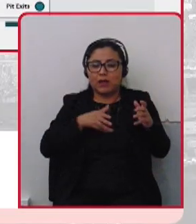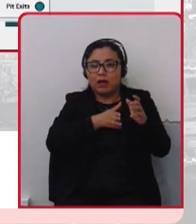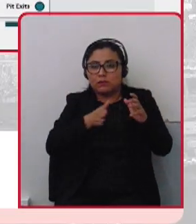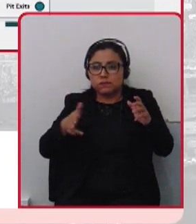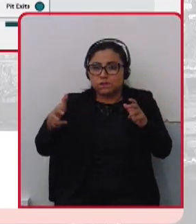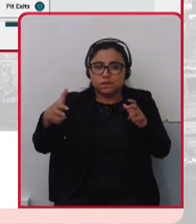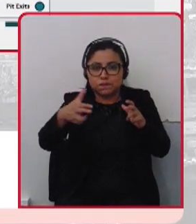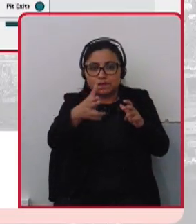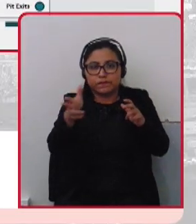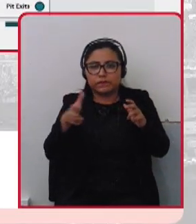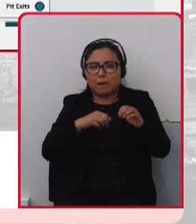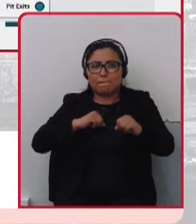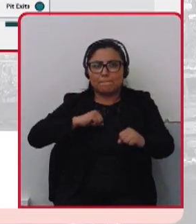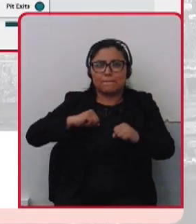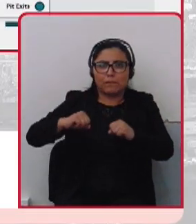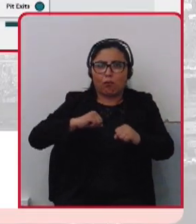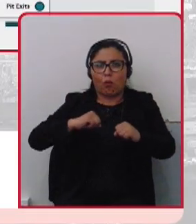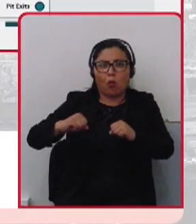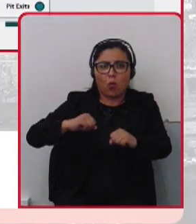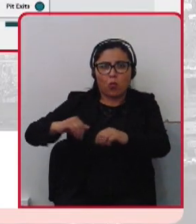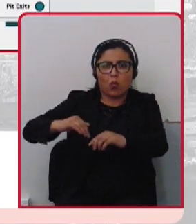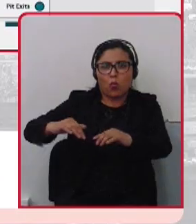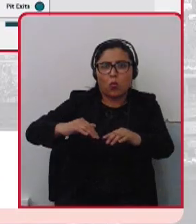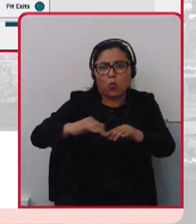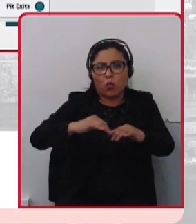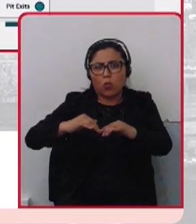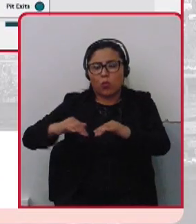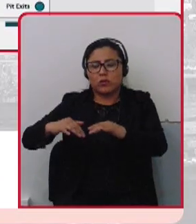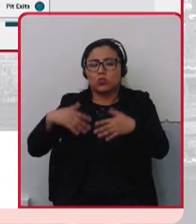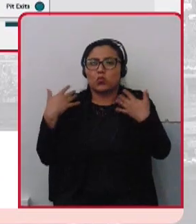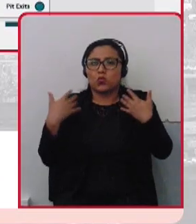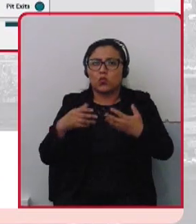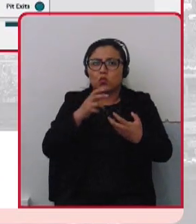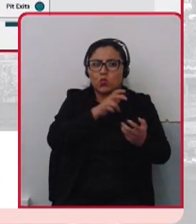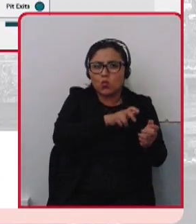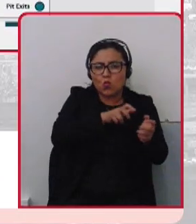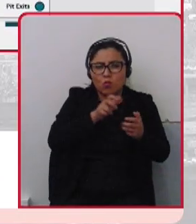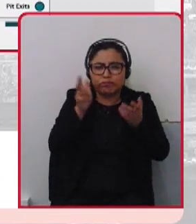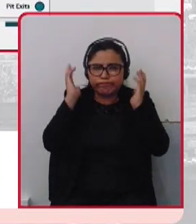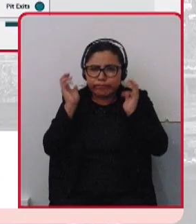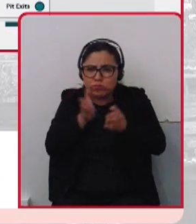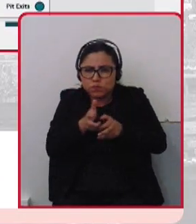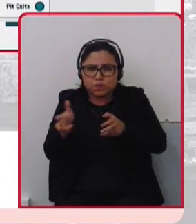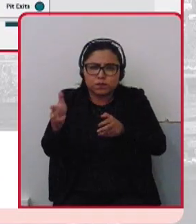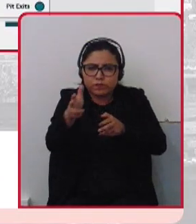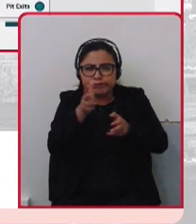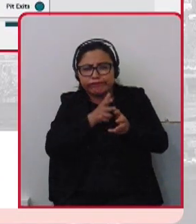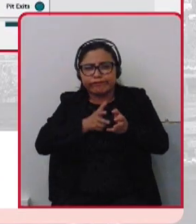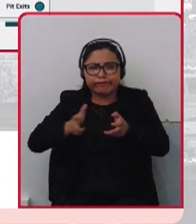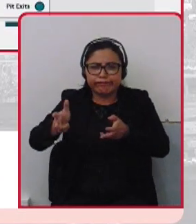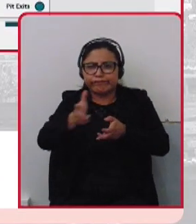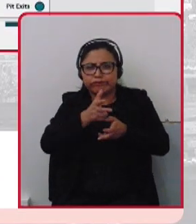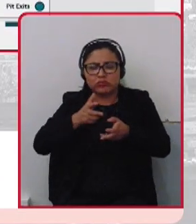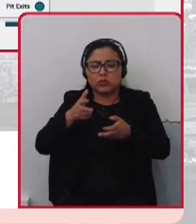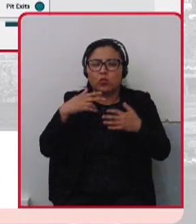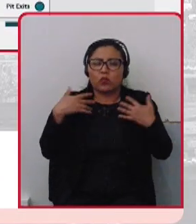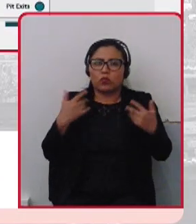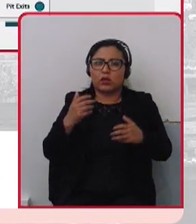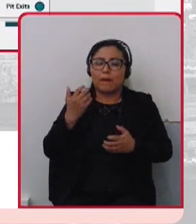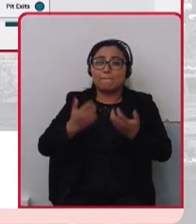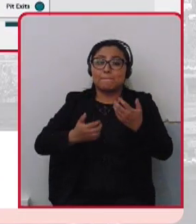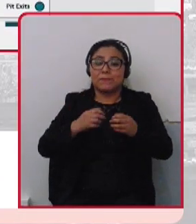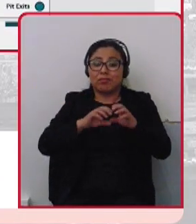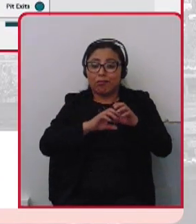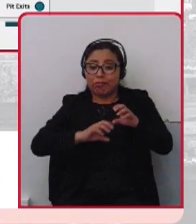60% de todo lo que pensamos mover como operación. Por lo tanto, cualquier inconveniente en la rampa 1